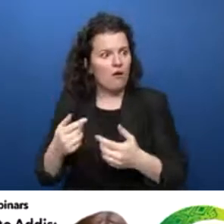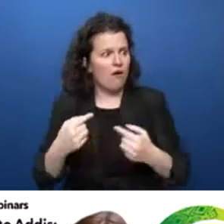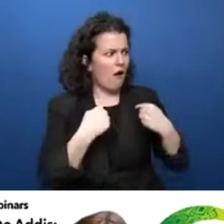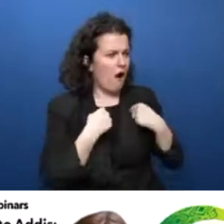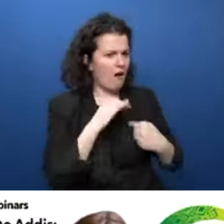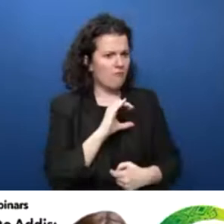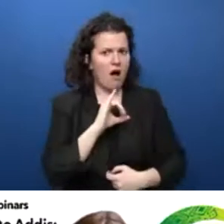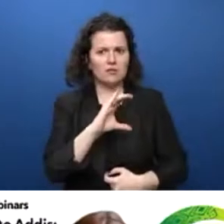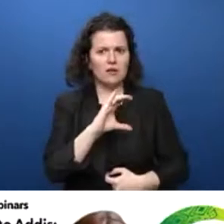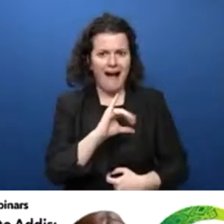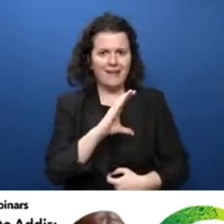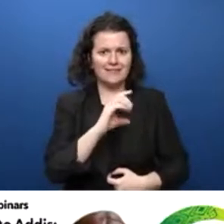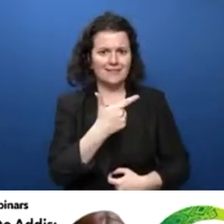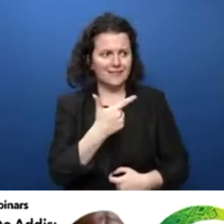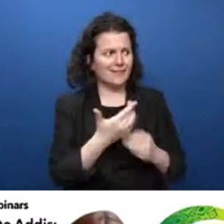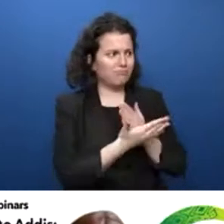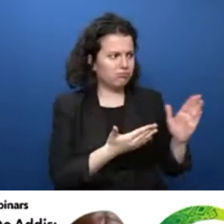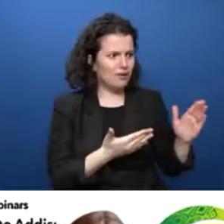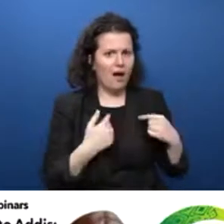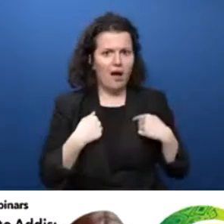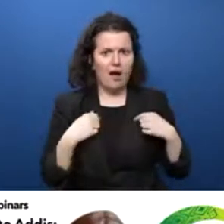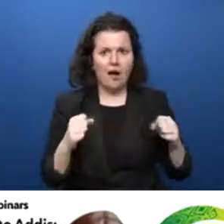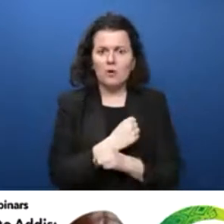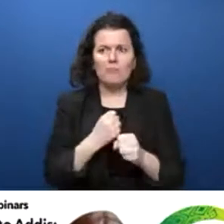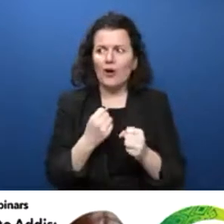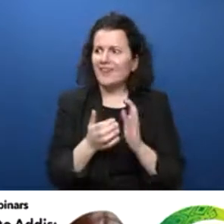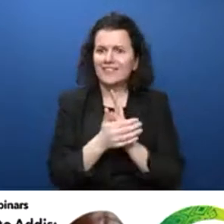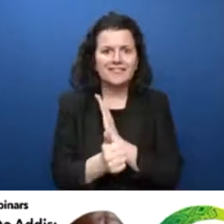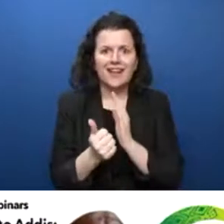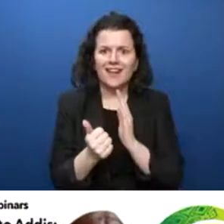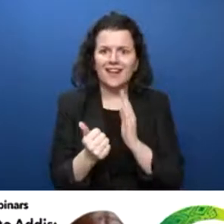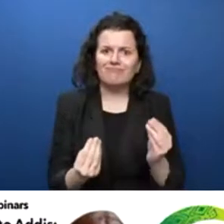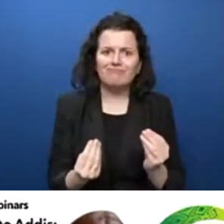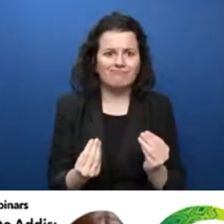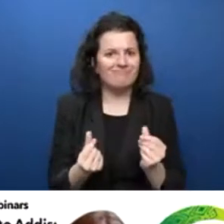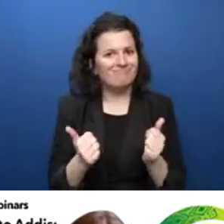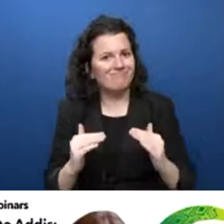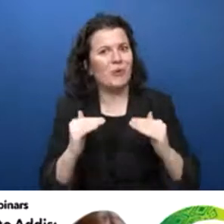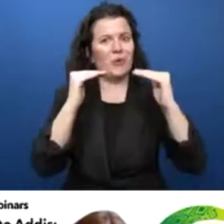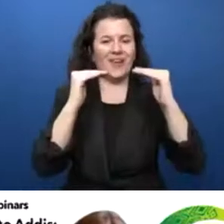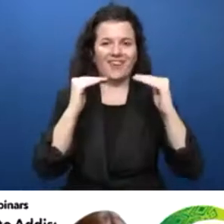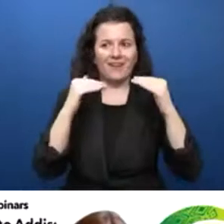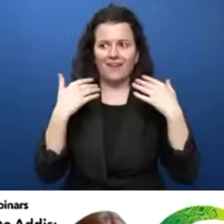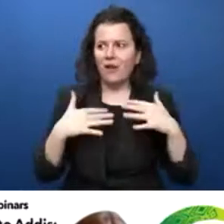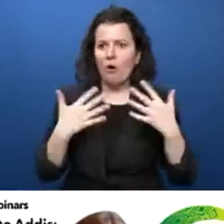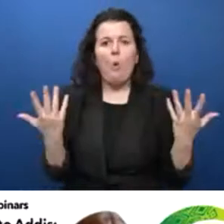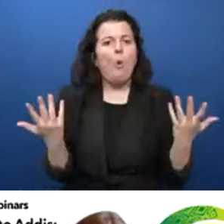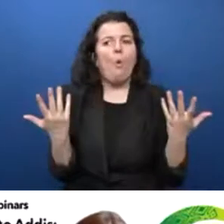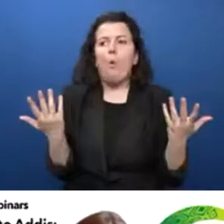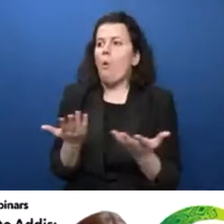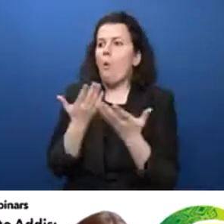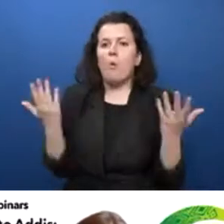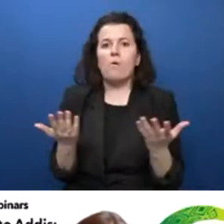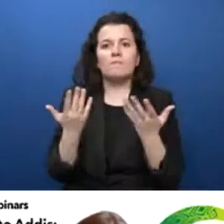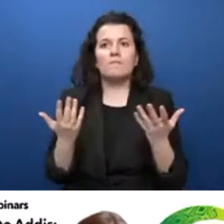participar del programa America's Girls Kenco, en el cual tuve la oportunidad de aprender a crear y